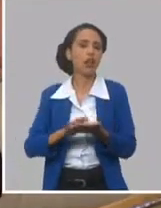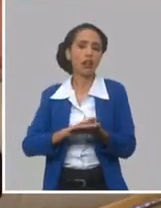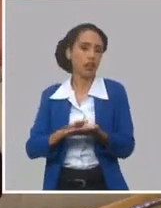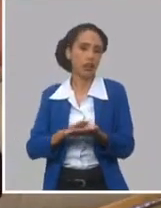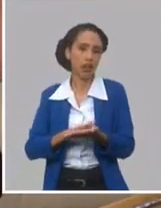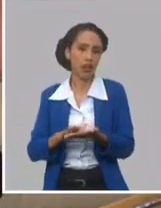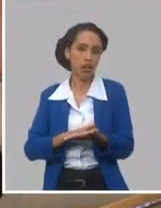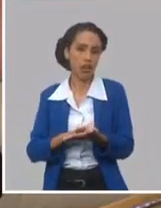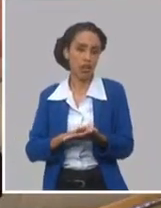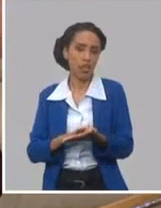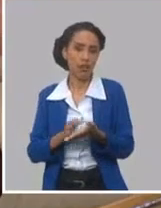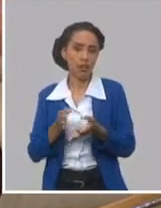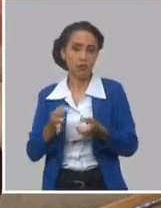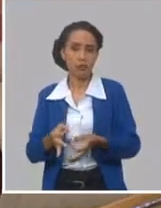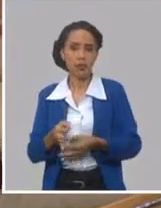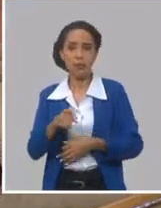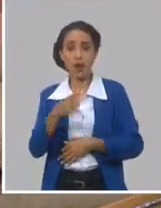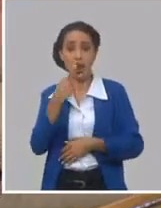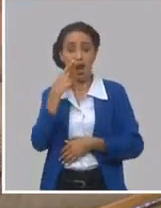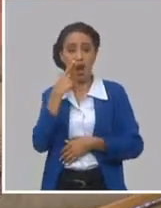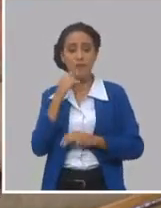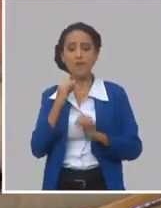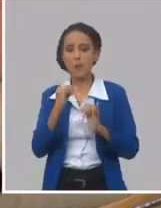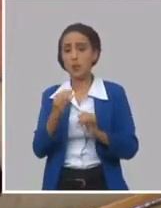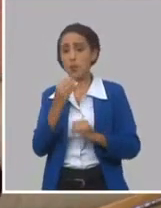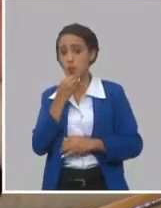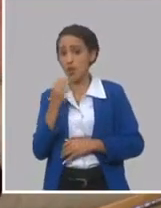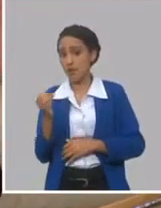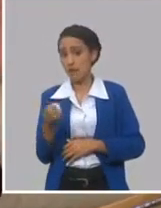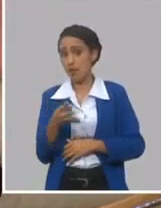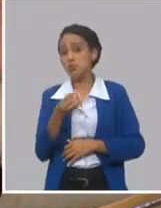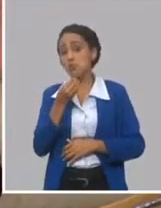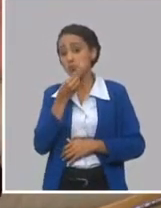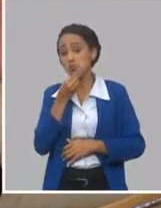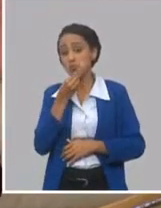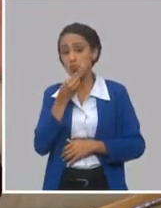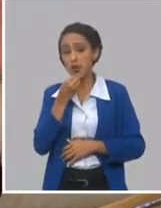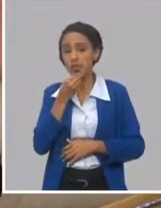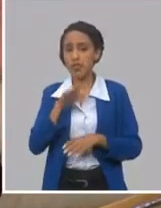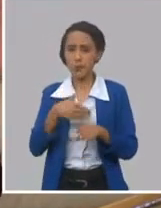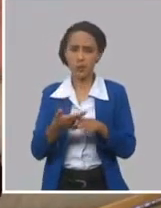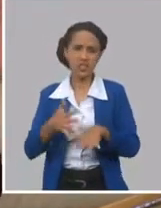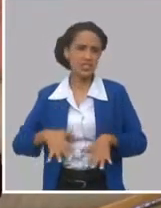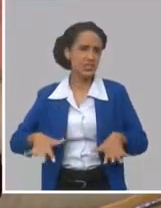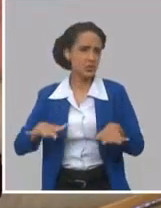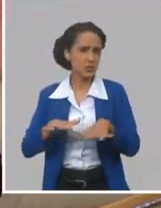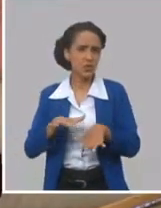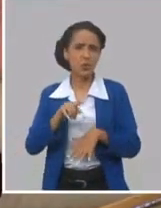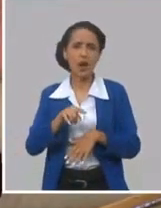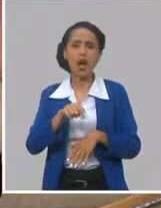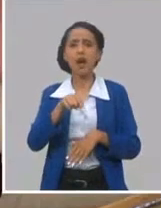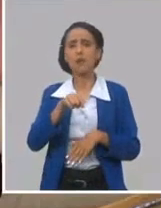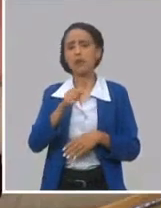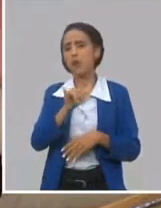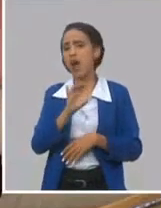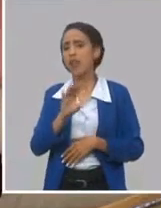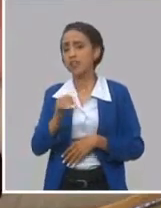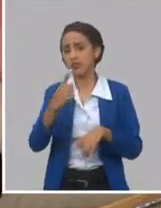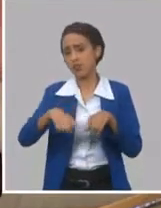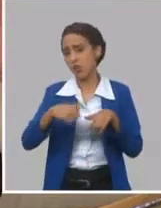supuestamente fuentes fidedignas, y se pueden crear escenarios donde aparecen situaciones de desmoralización,